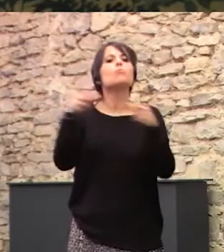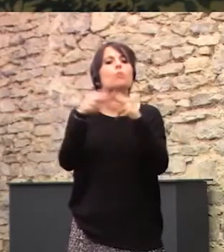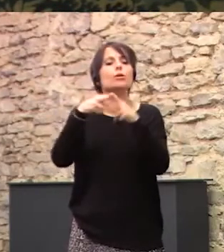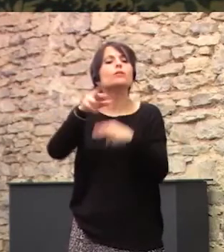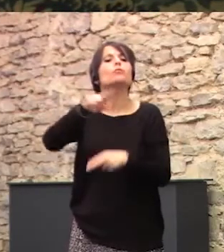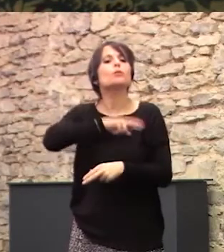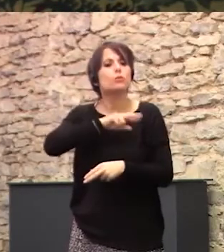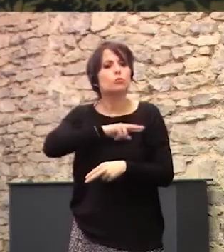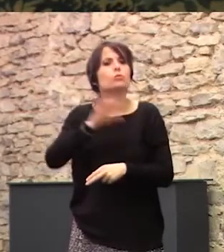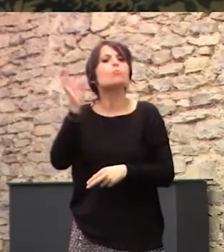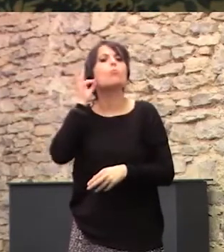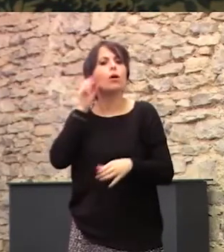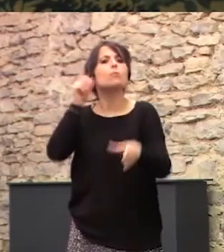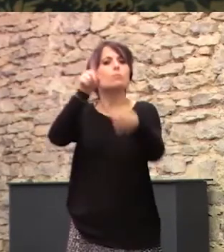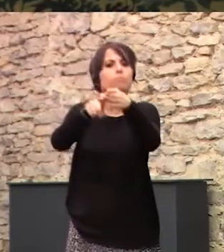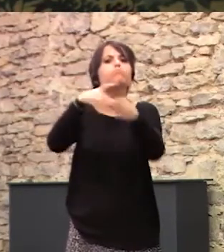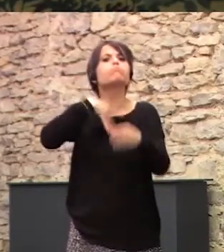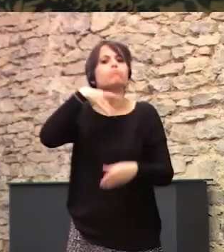religioso también.